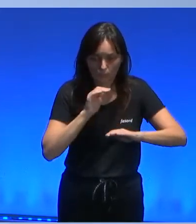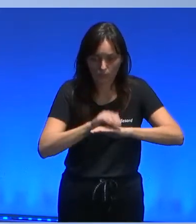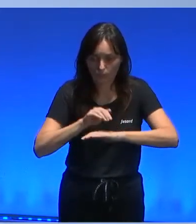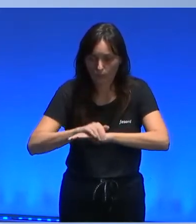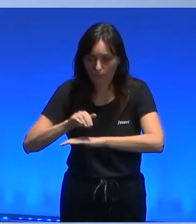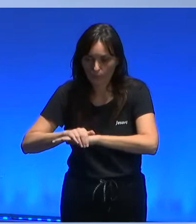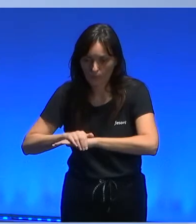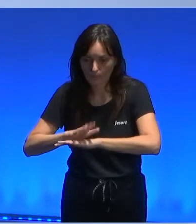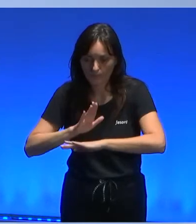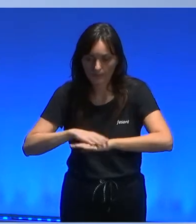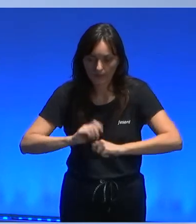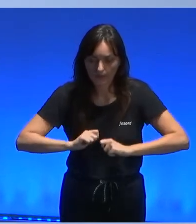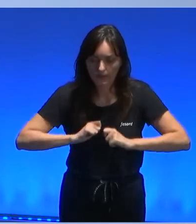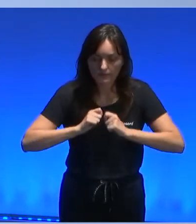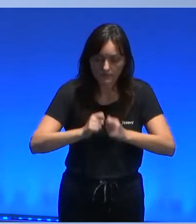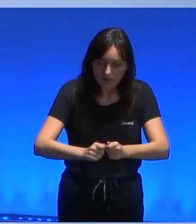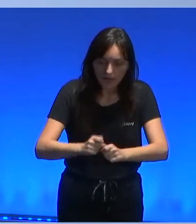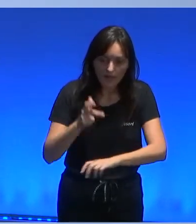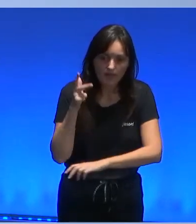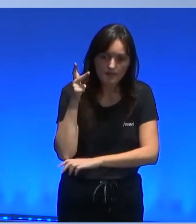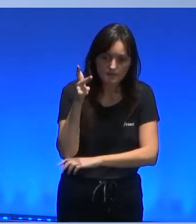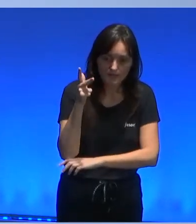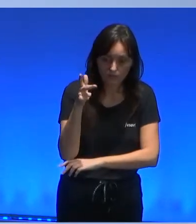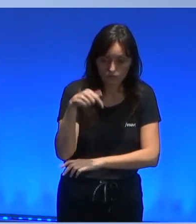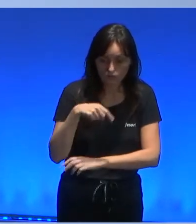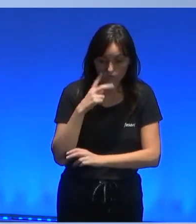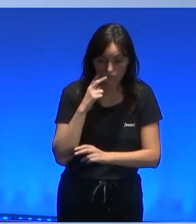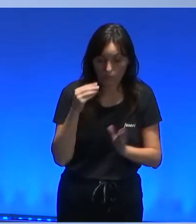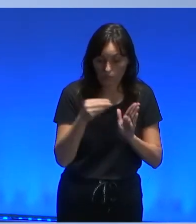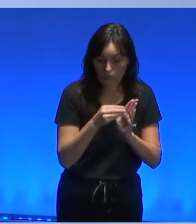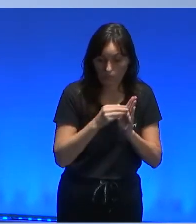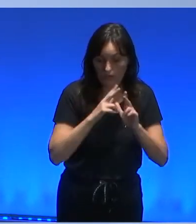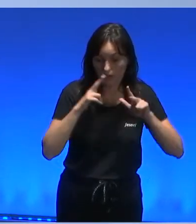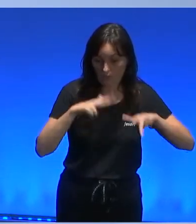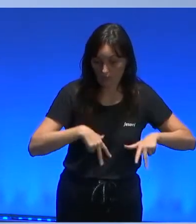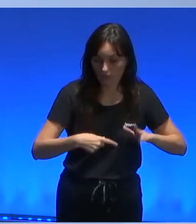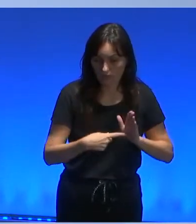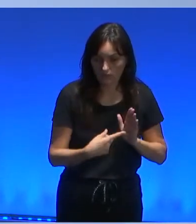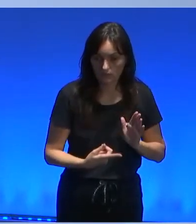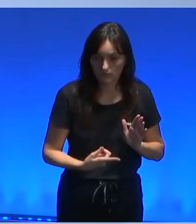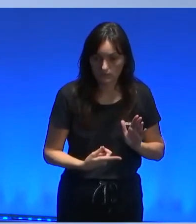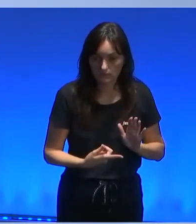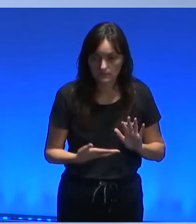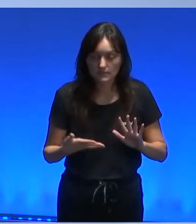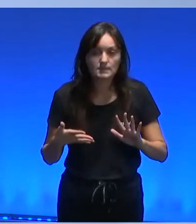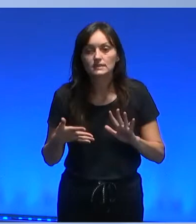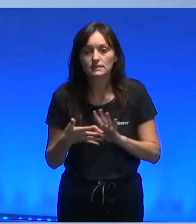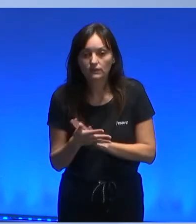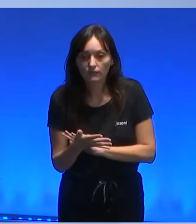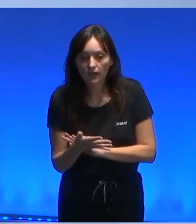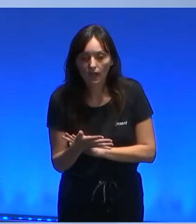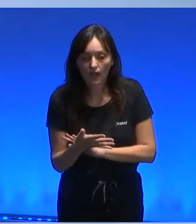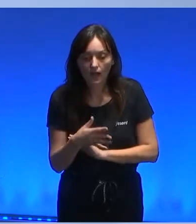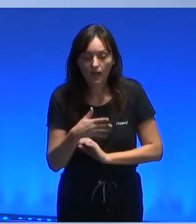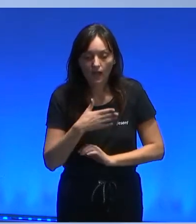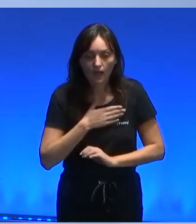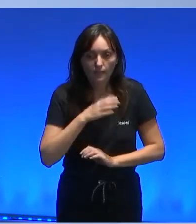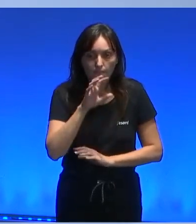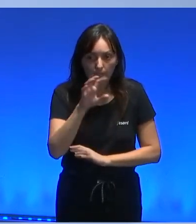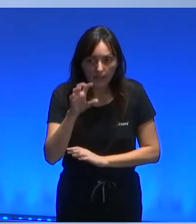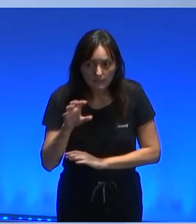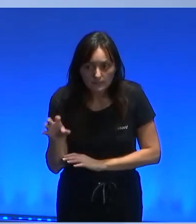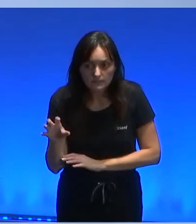dar efectividad a los derechos reconocidos en la presente convención. Significa que nuestros estados,